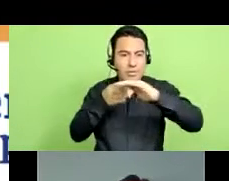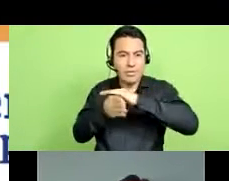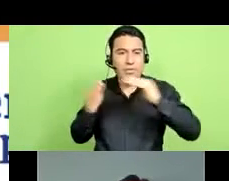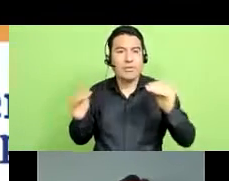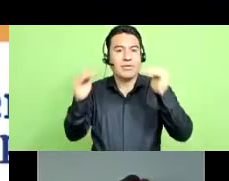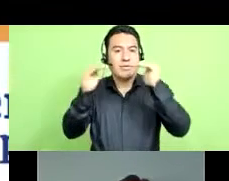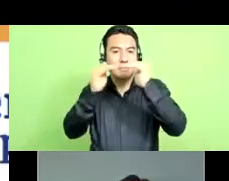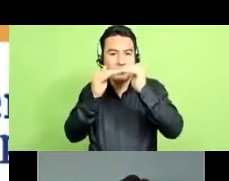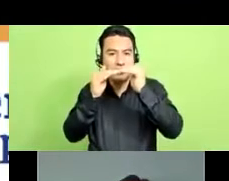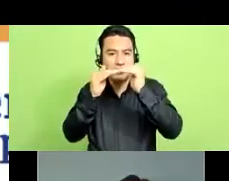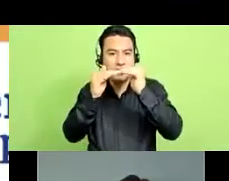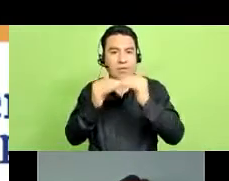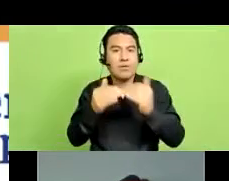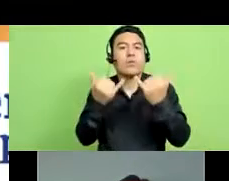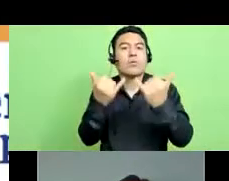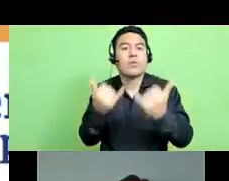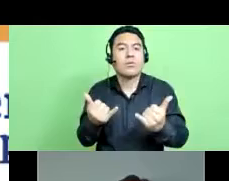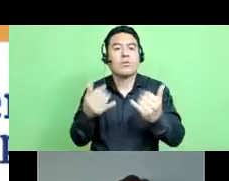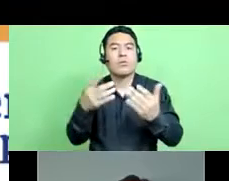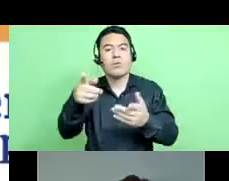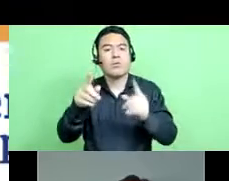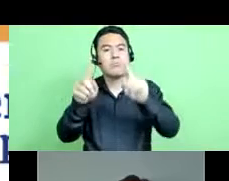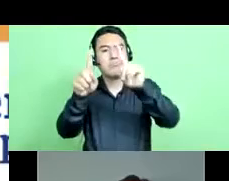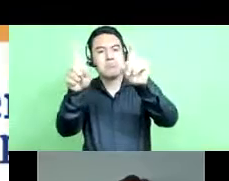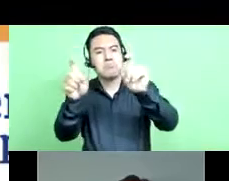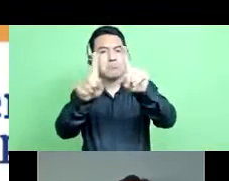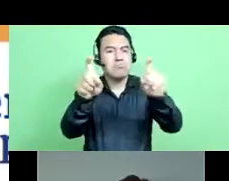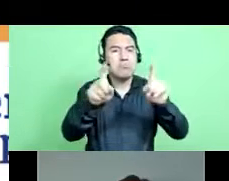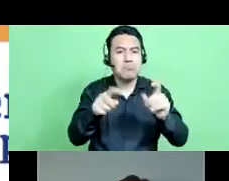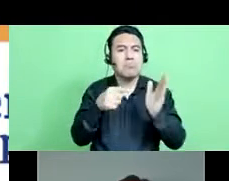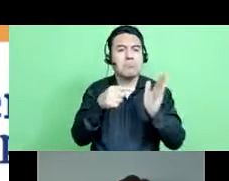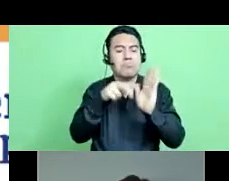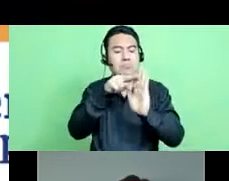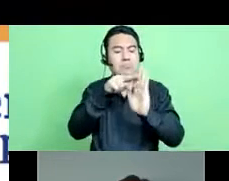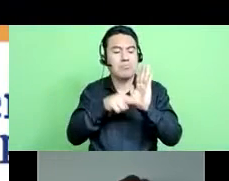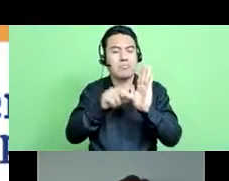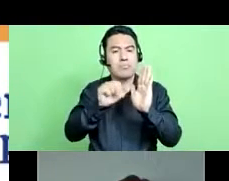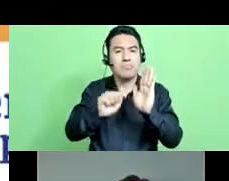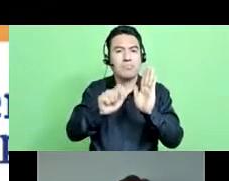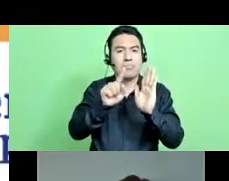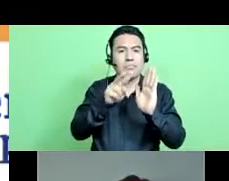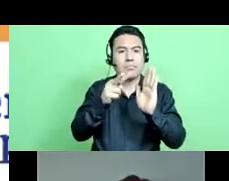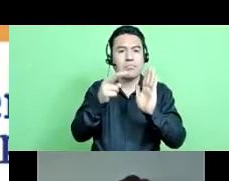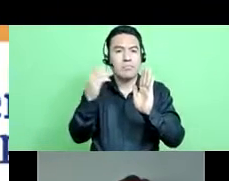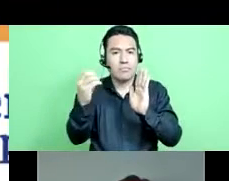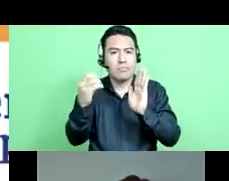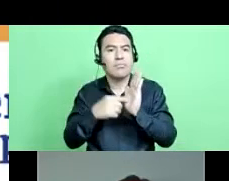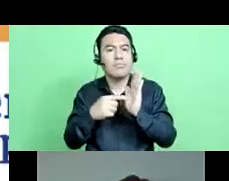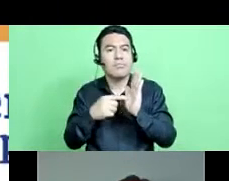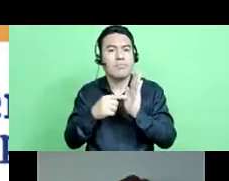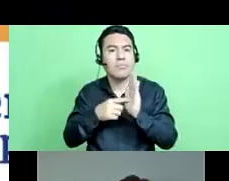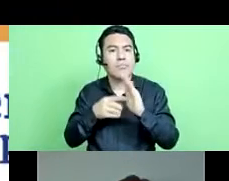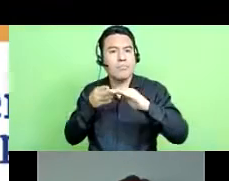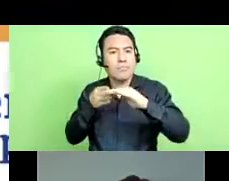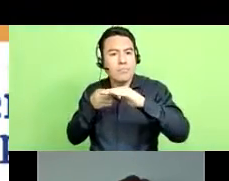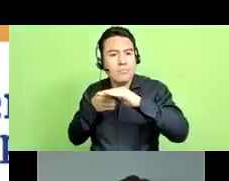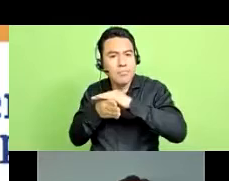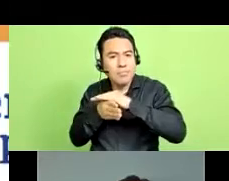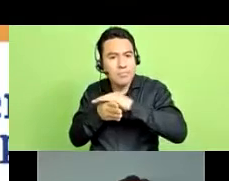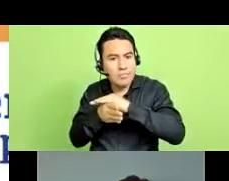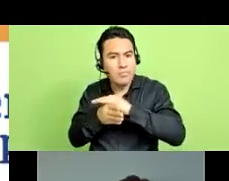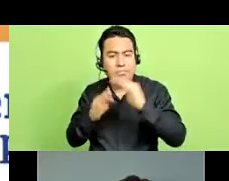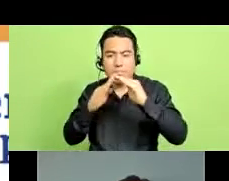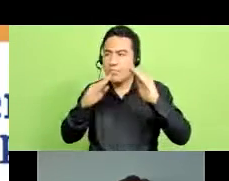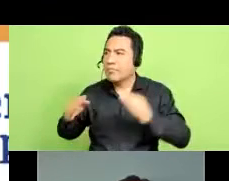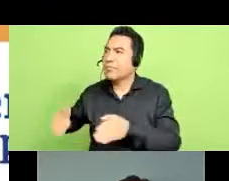el proceso de consulta de esta de la propuesta de la norma técnica a 120 accesibilidad universal edificaciones tiene como